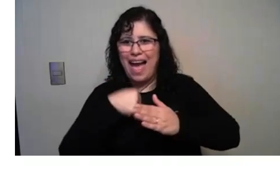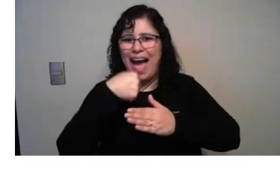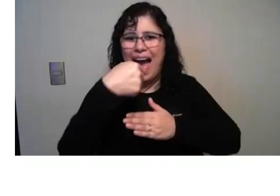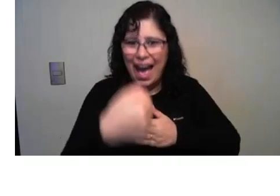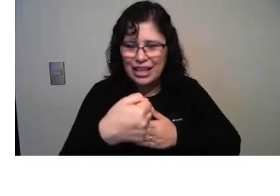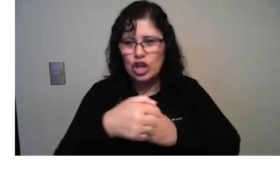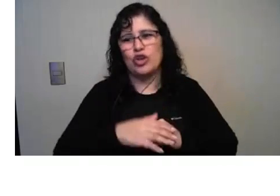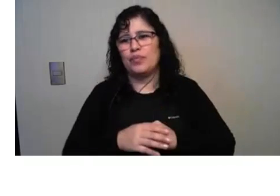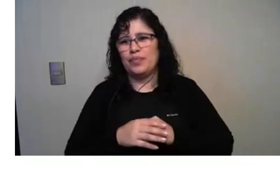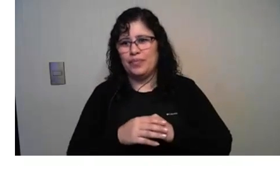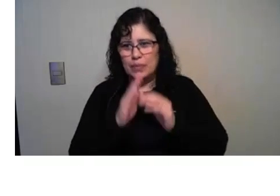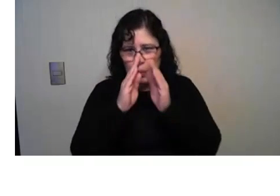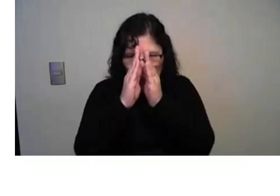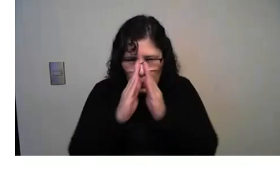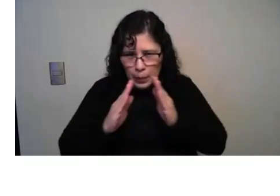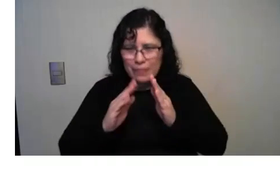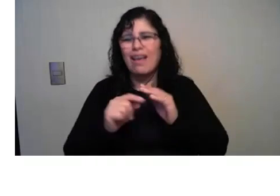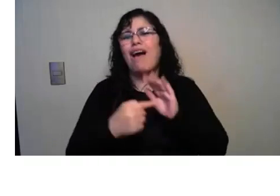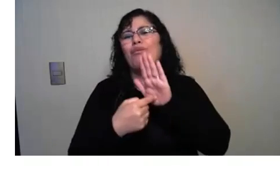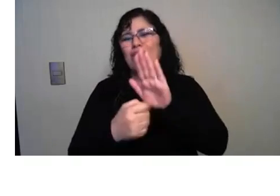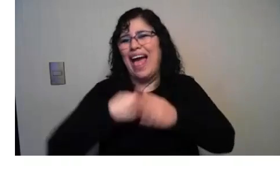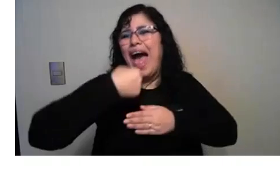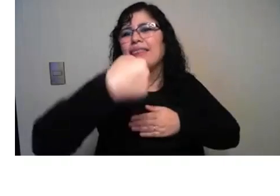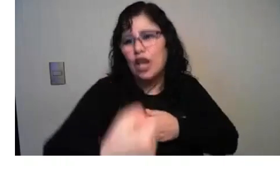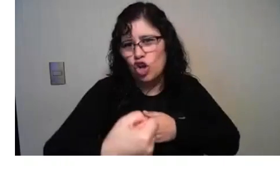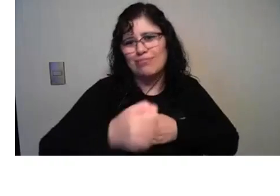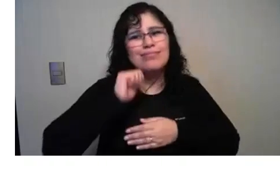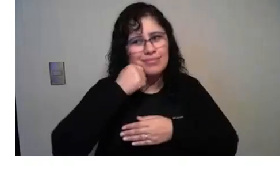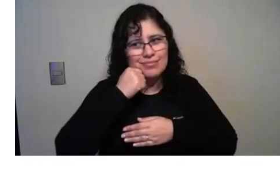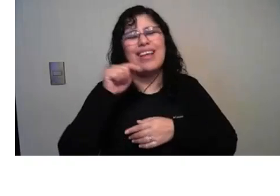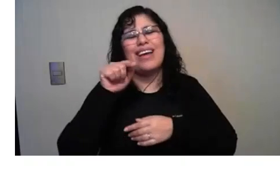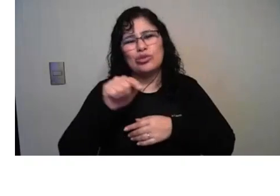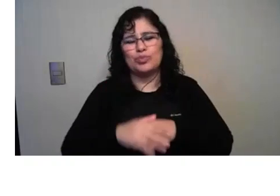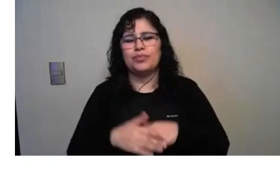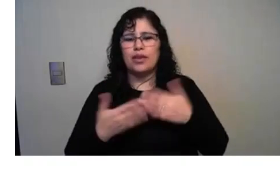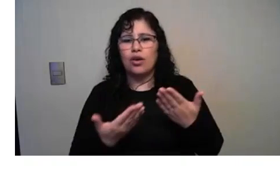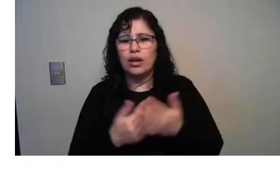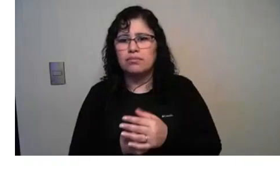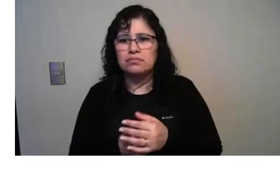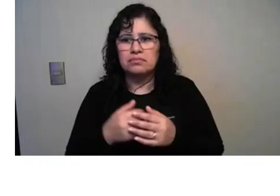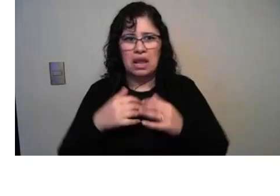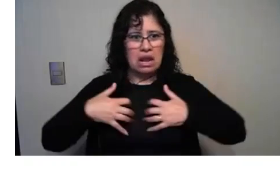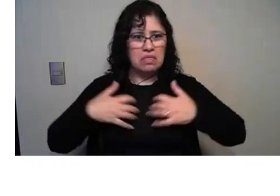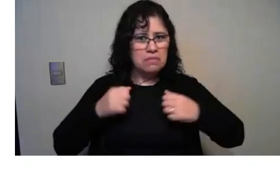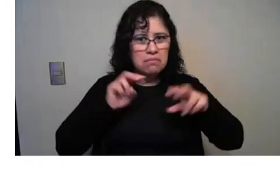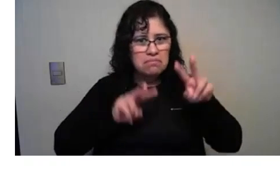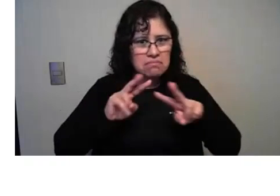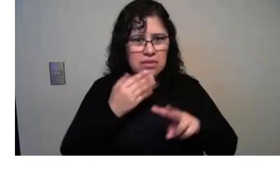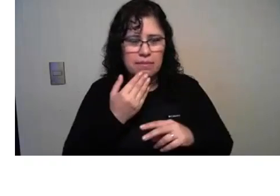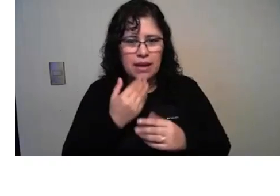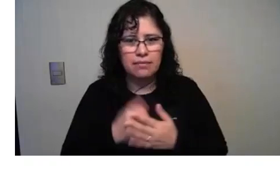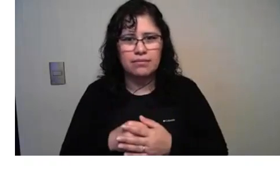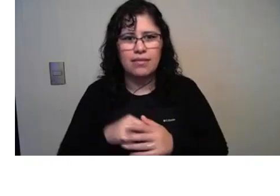anterior. Bueno, entonces tenemos también las anatomías, y en el caso de la médula espinal, por